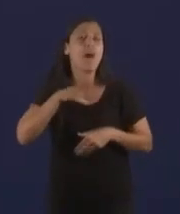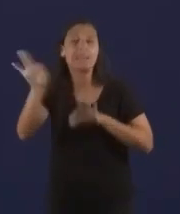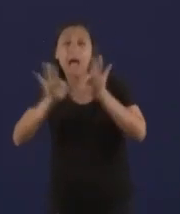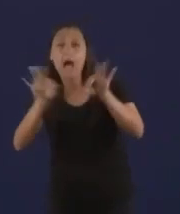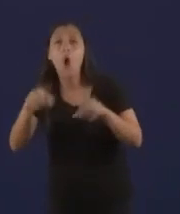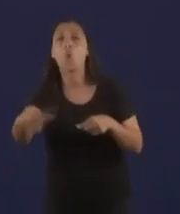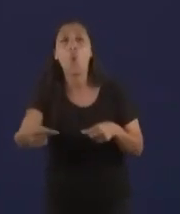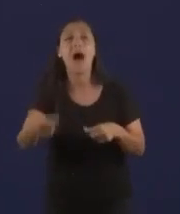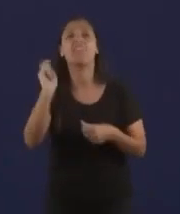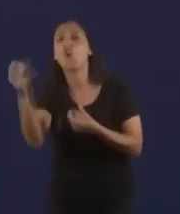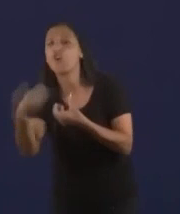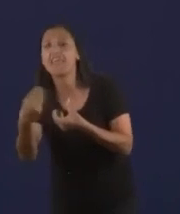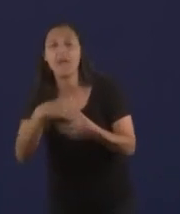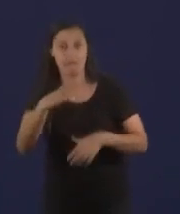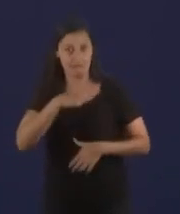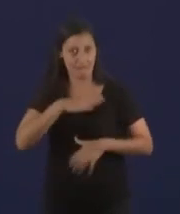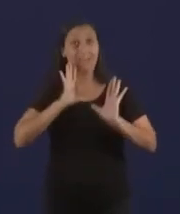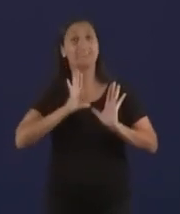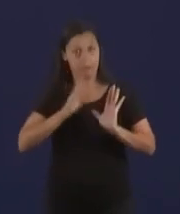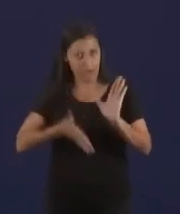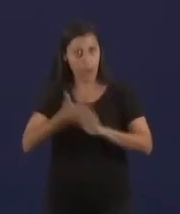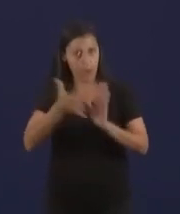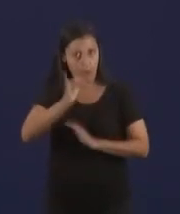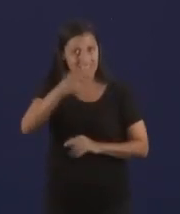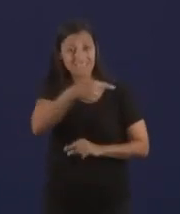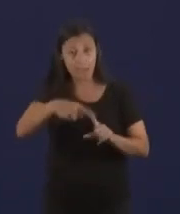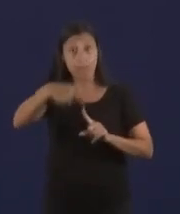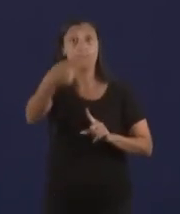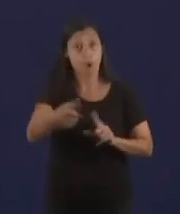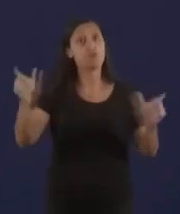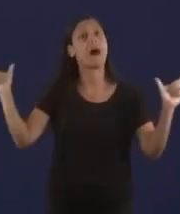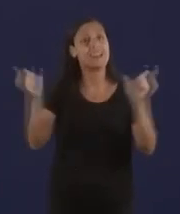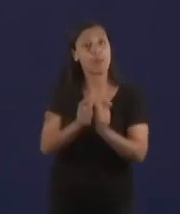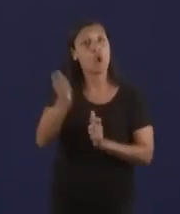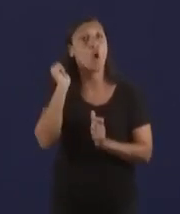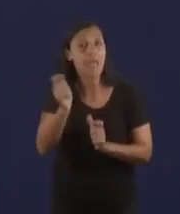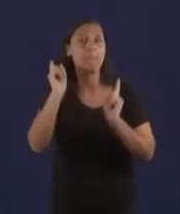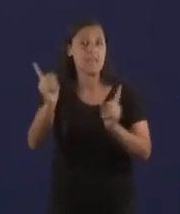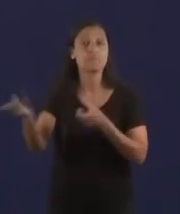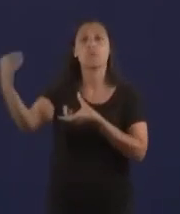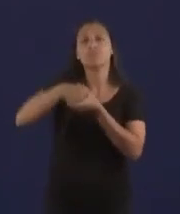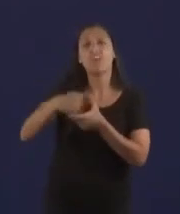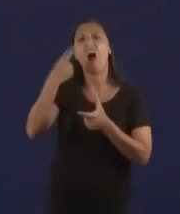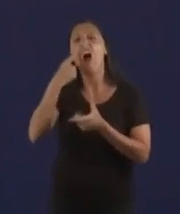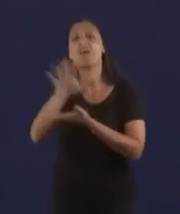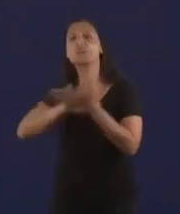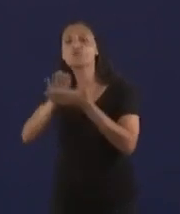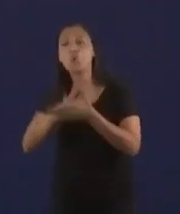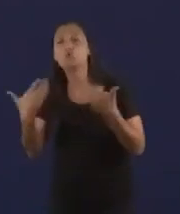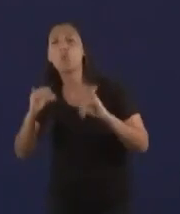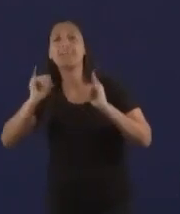con quiénes, pero efectivamente va a ocurrir una reunión la semana que viene entre las partes para, por supuesto,